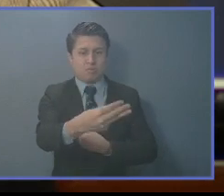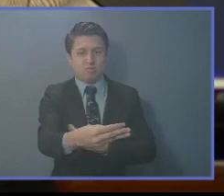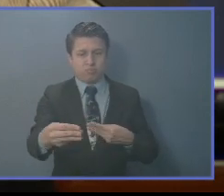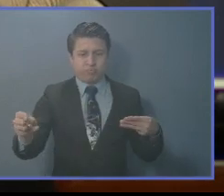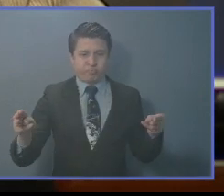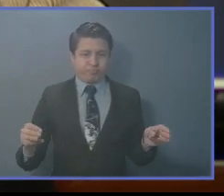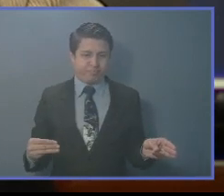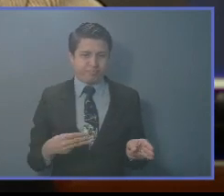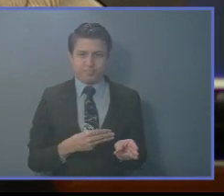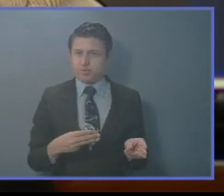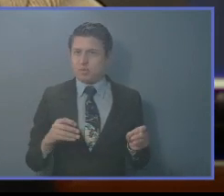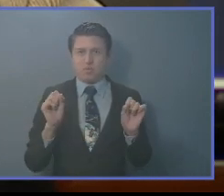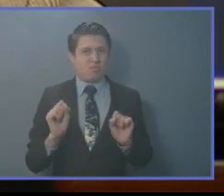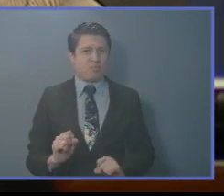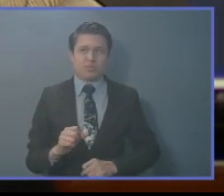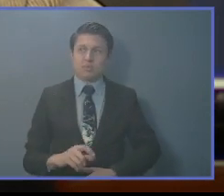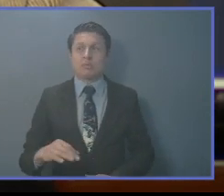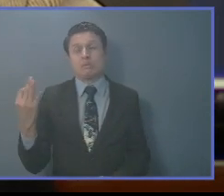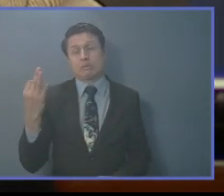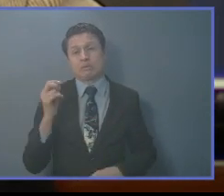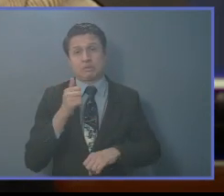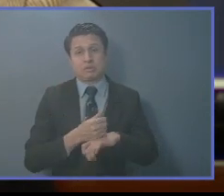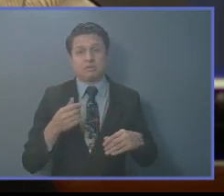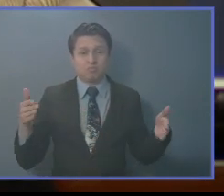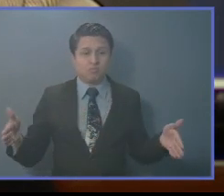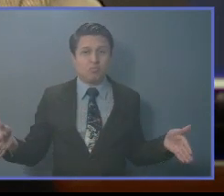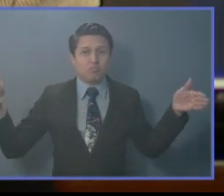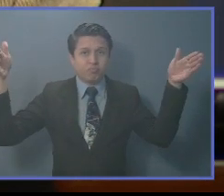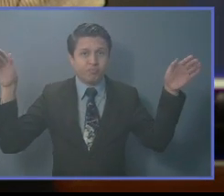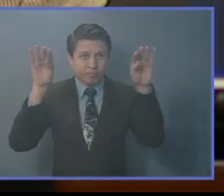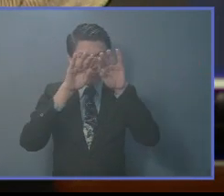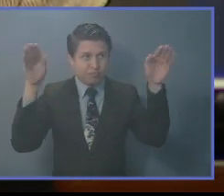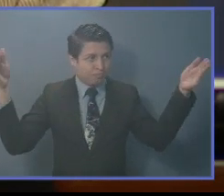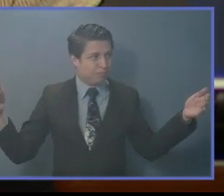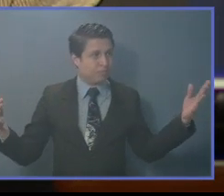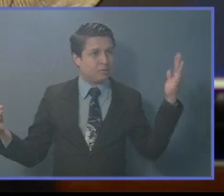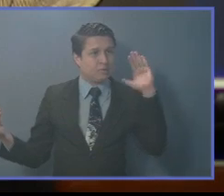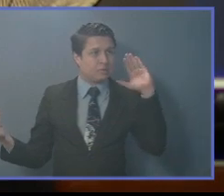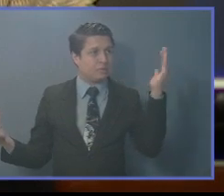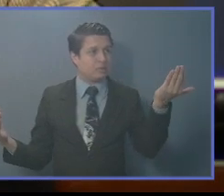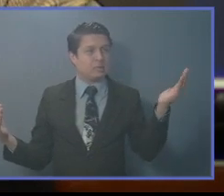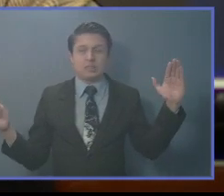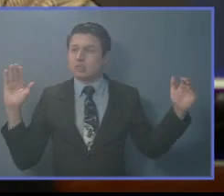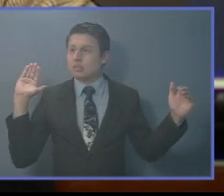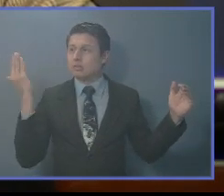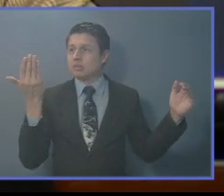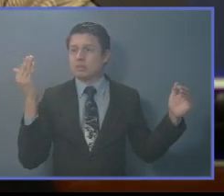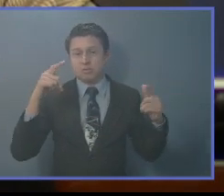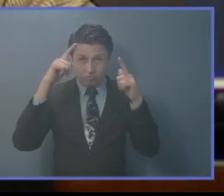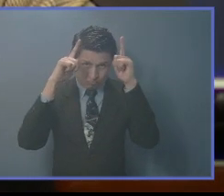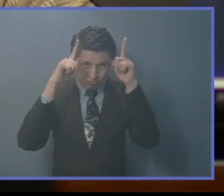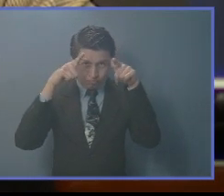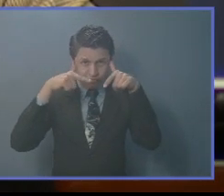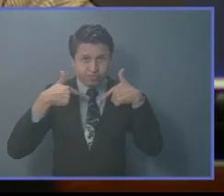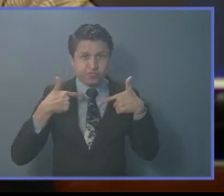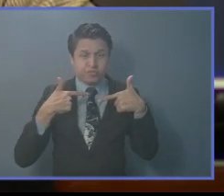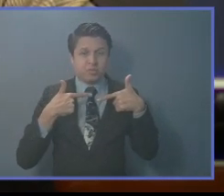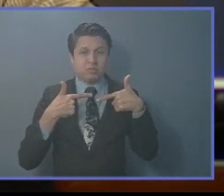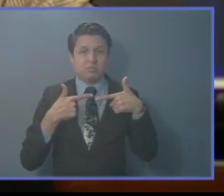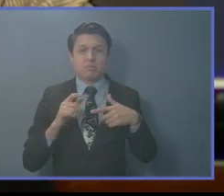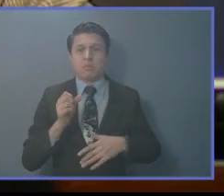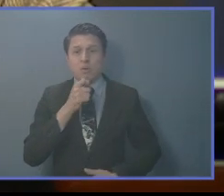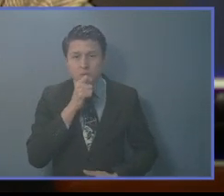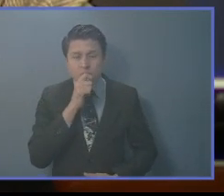como mamparas sanitarias, cabinas, cubículos, uso de lentes, mascarillas y caretas, entre